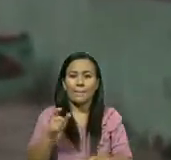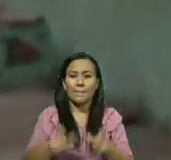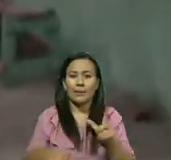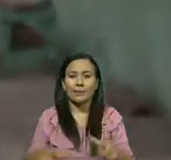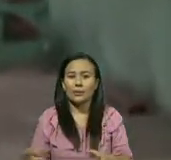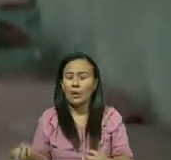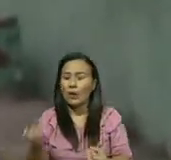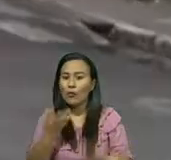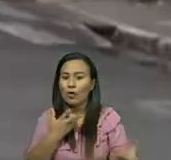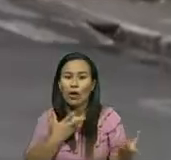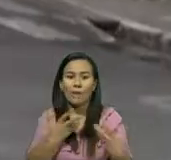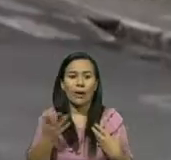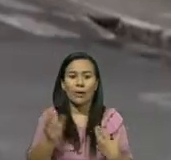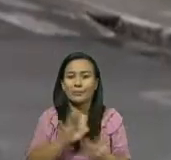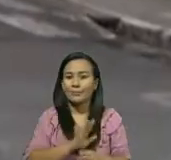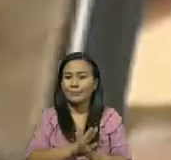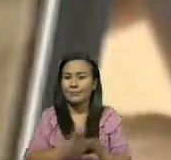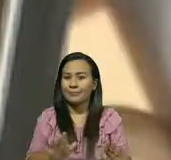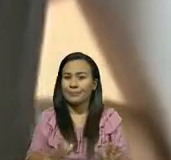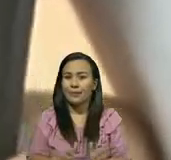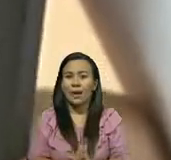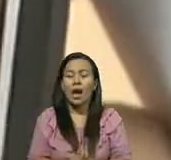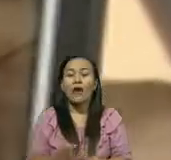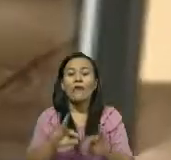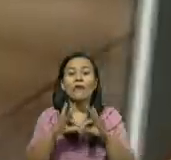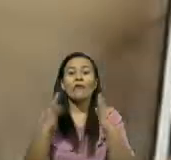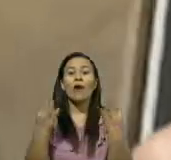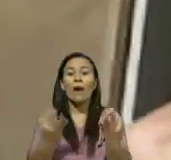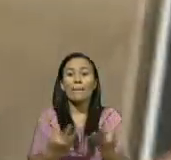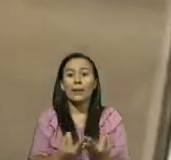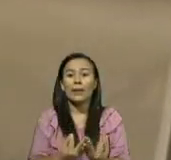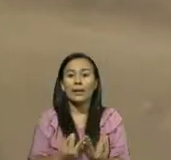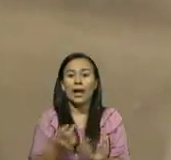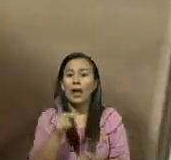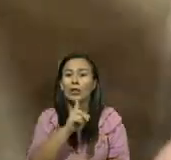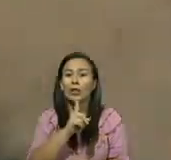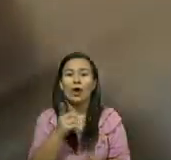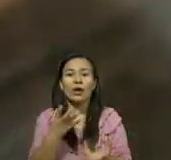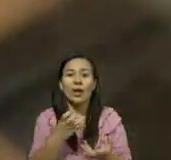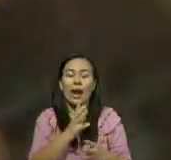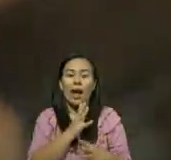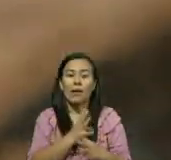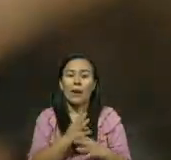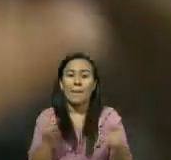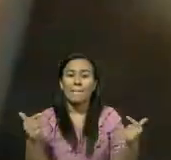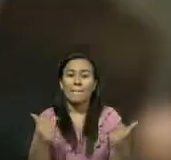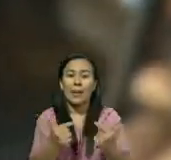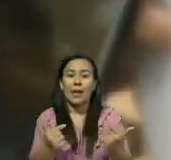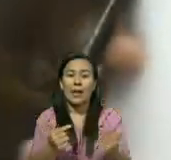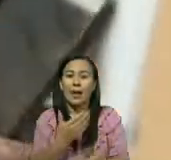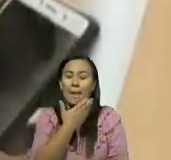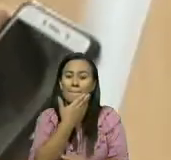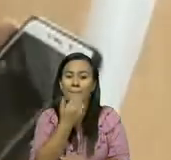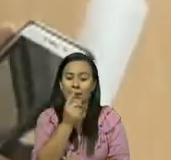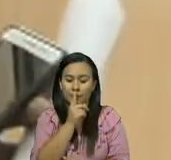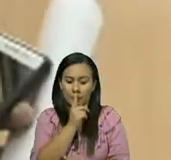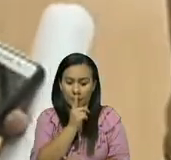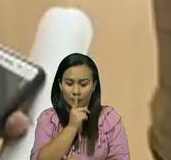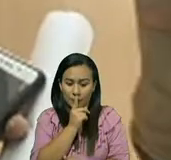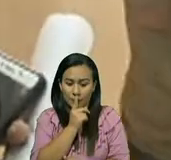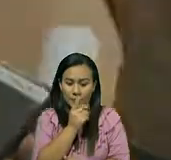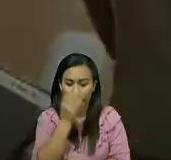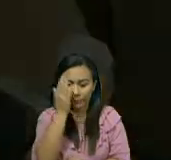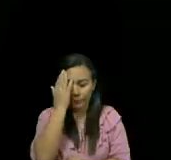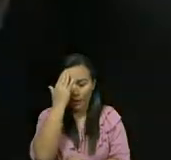no aparecieron. Las otras familias prefirieron no referirse a la pelea, que según las víctimas, casi termina en un crimen. De acuerdo